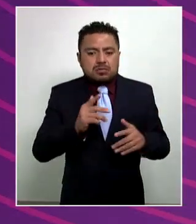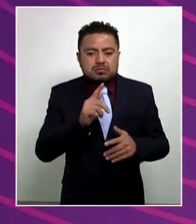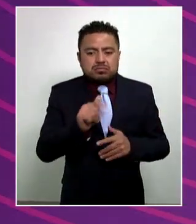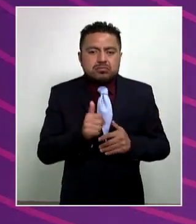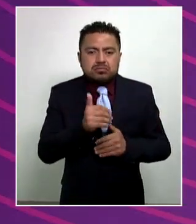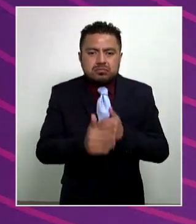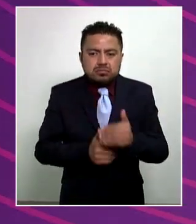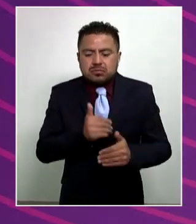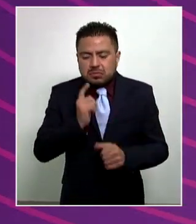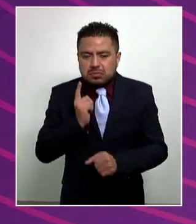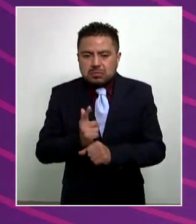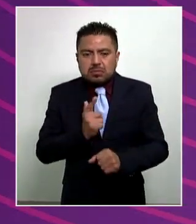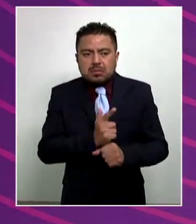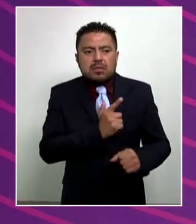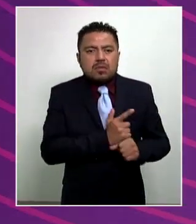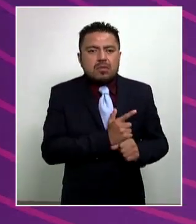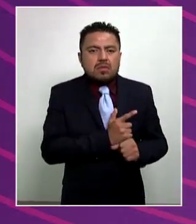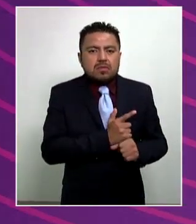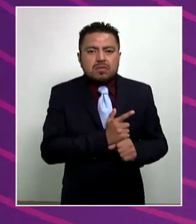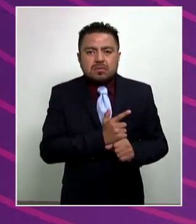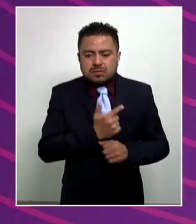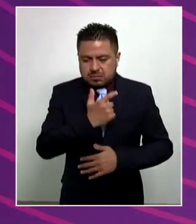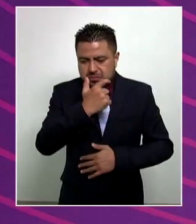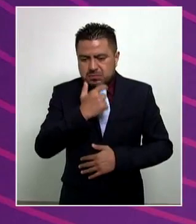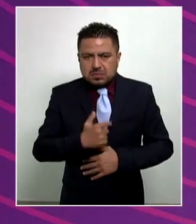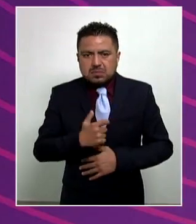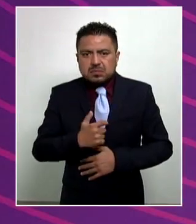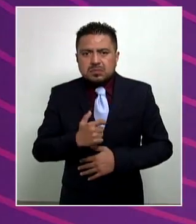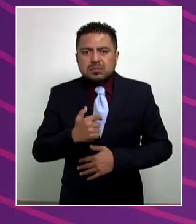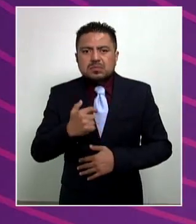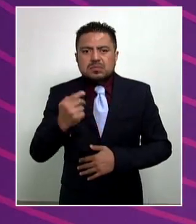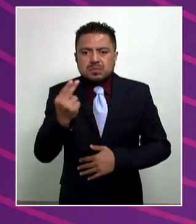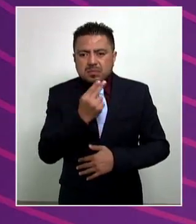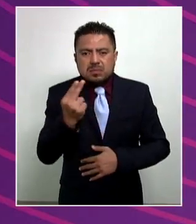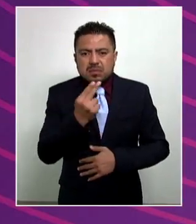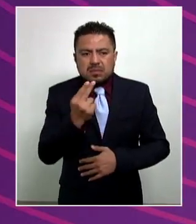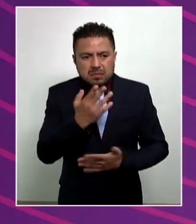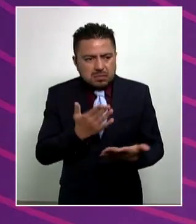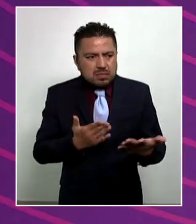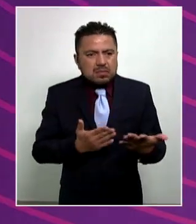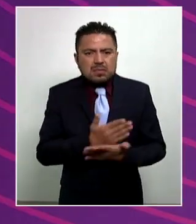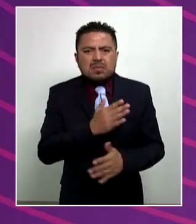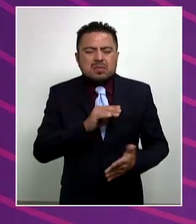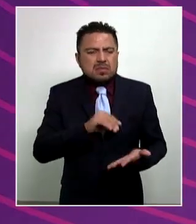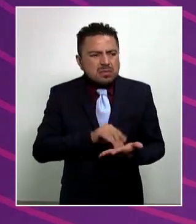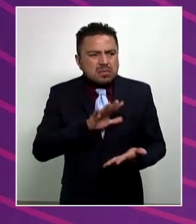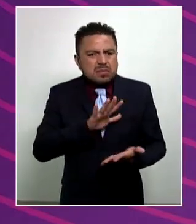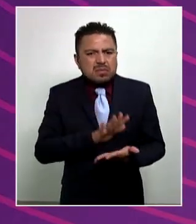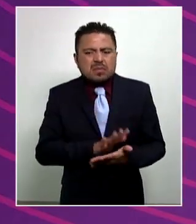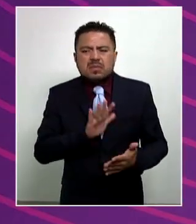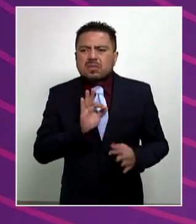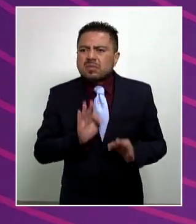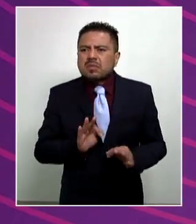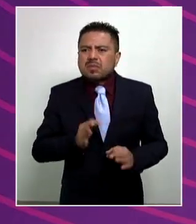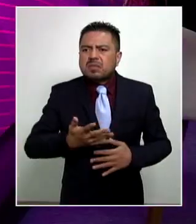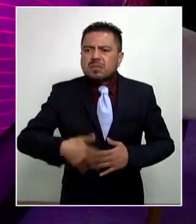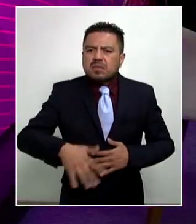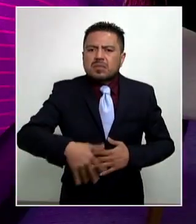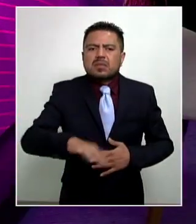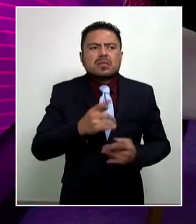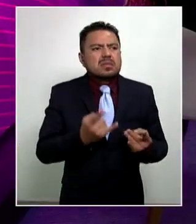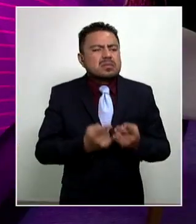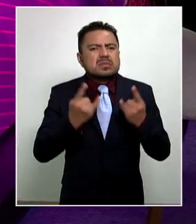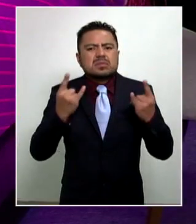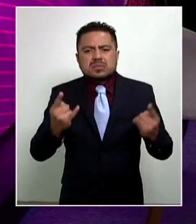uno empieza a darse cuenta que uno se tiene que ir reafirmando y buscando en esta